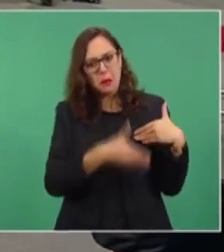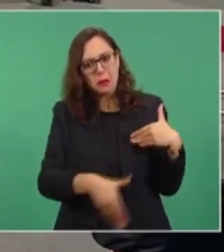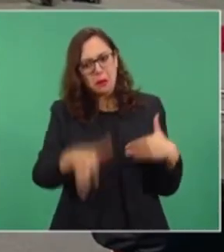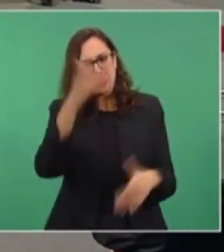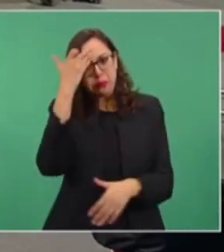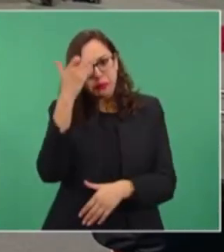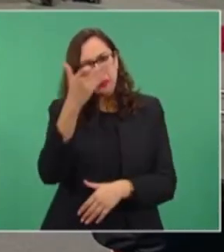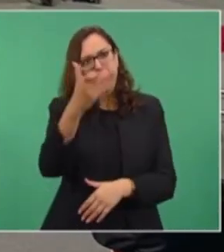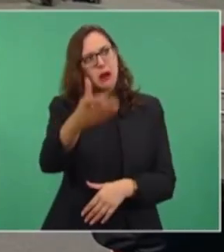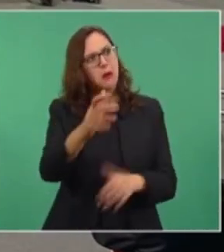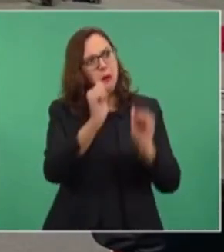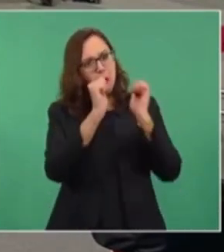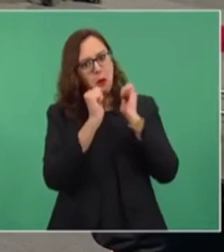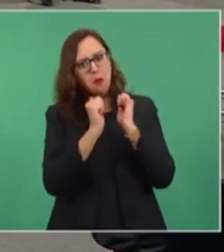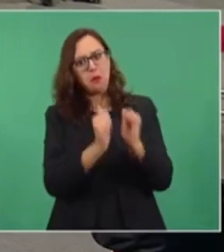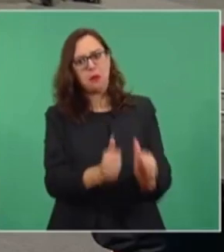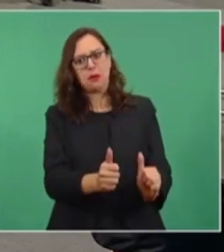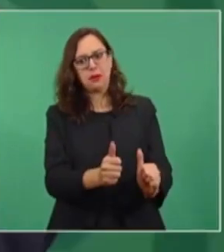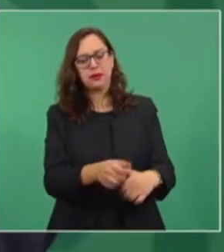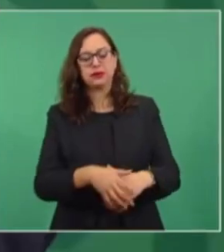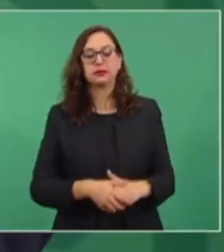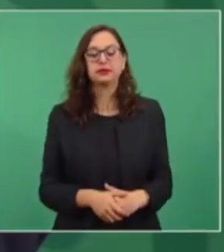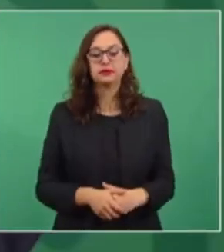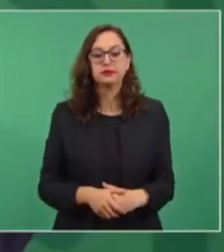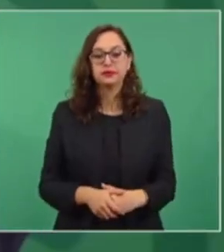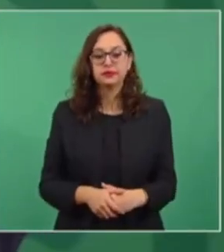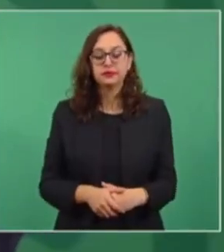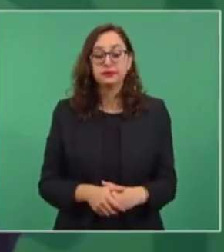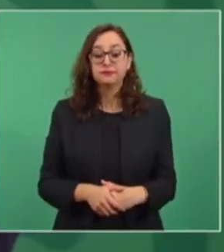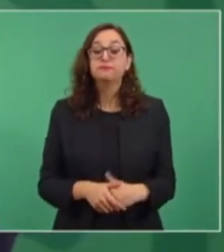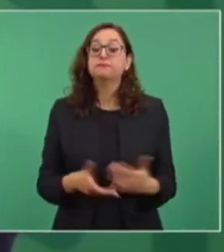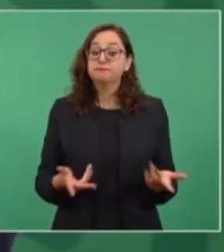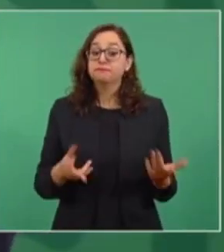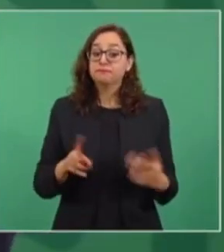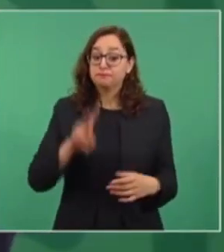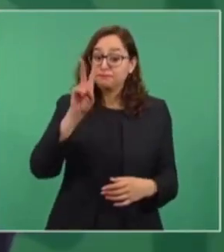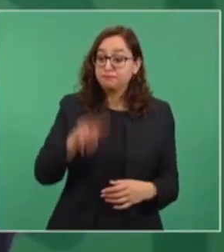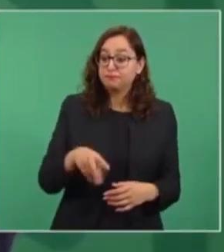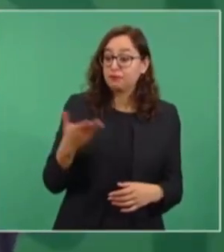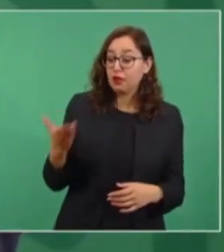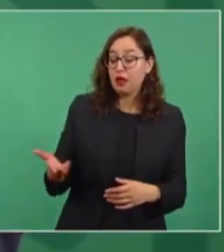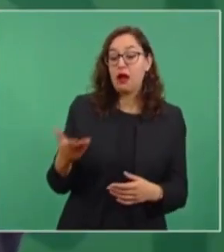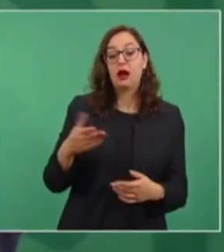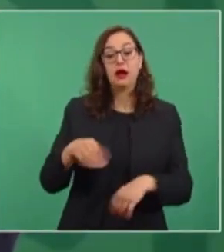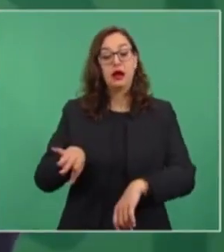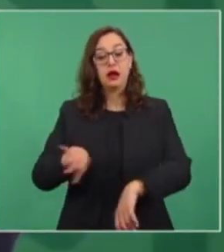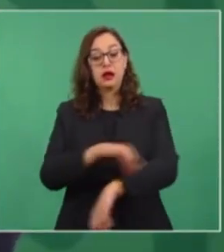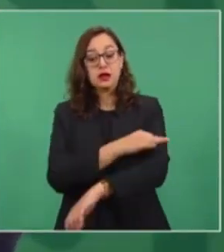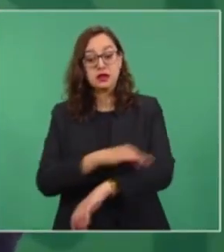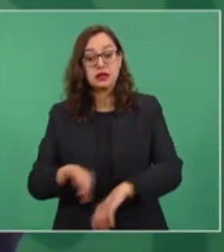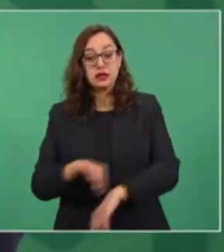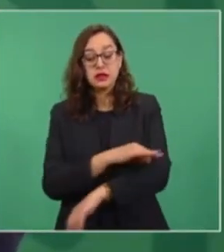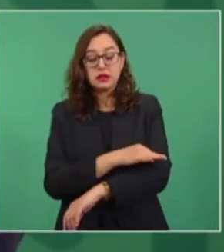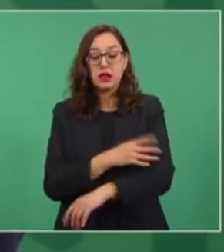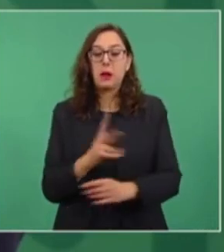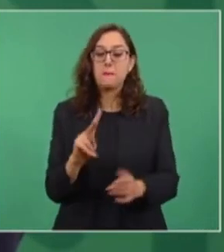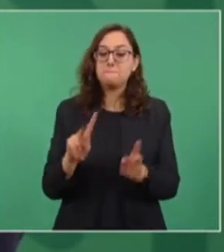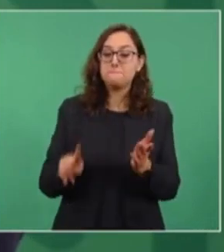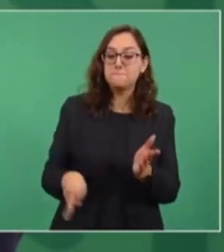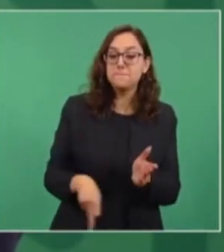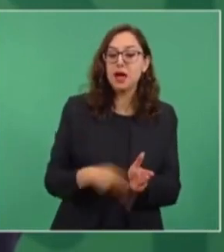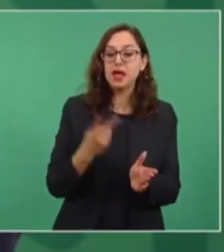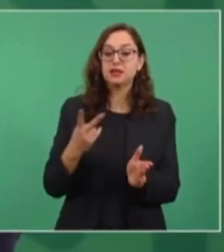tiempo. No omitimos mencionar que el arquitecto Chávez de la Mora ha sido candidato un par de